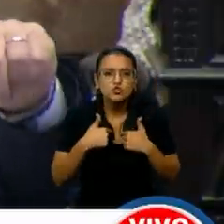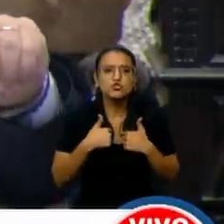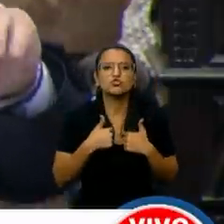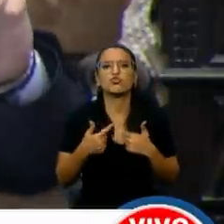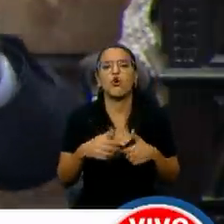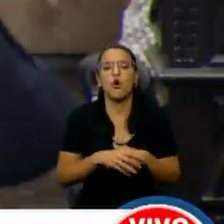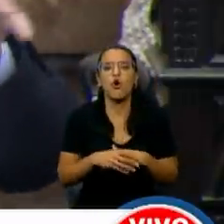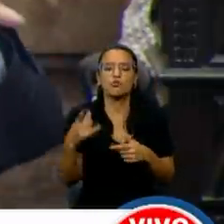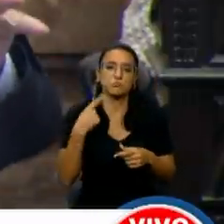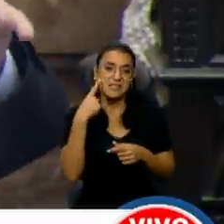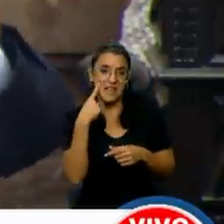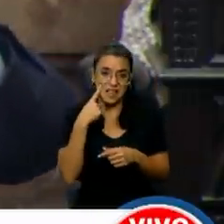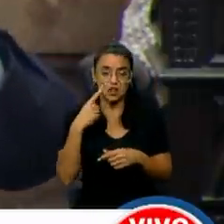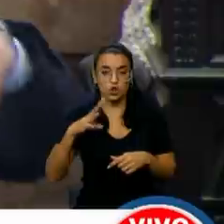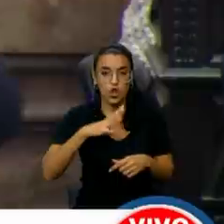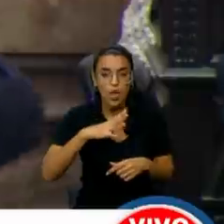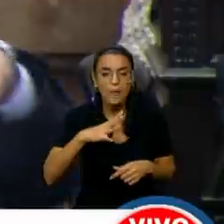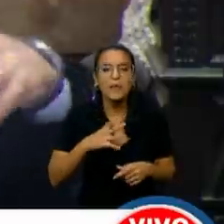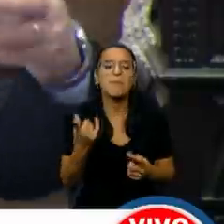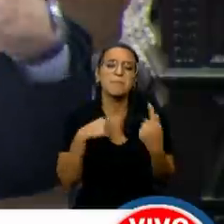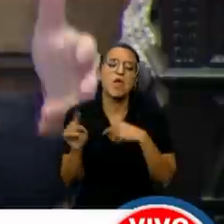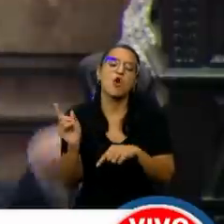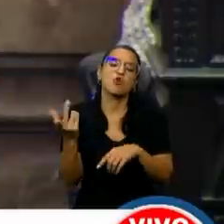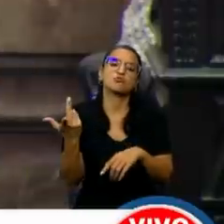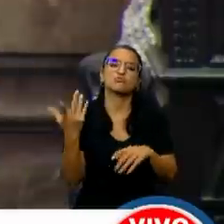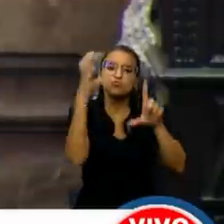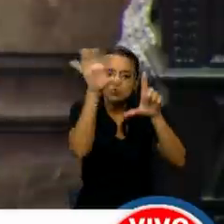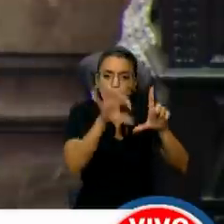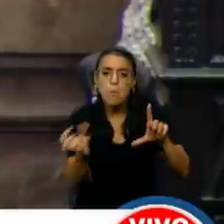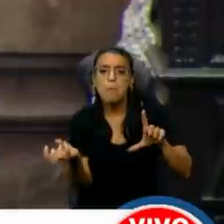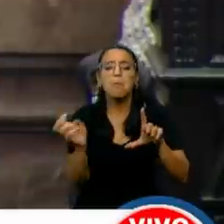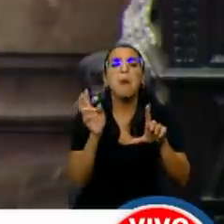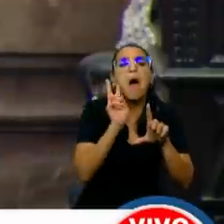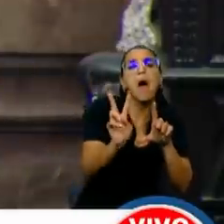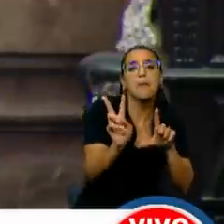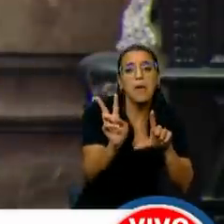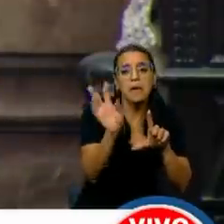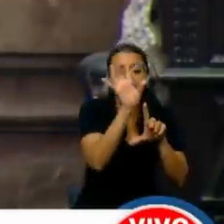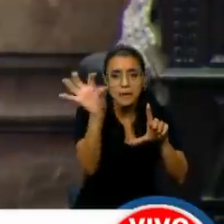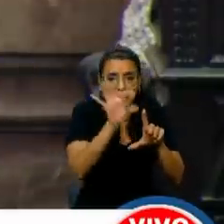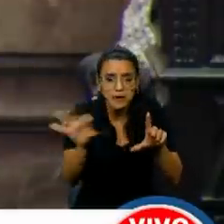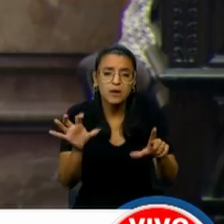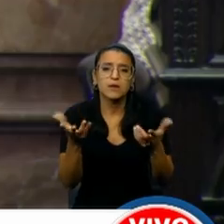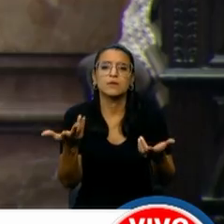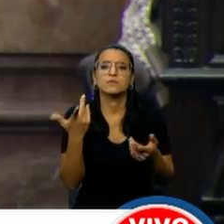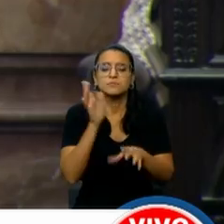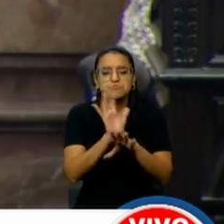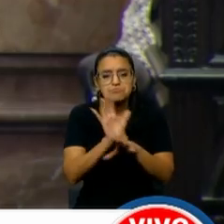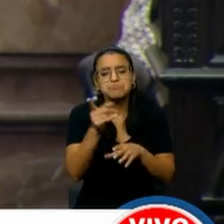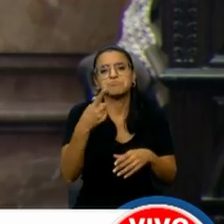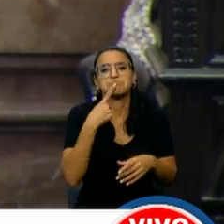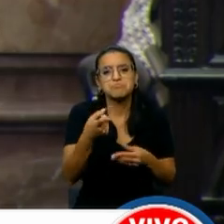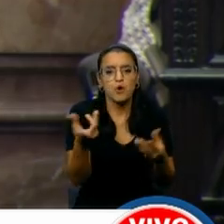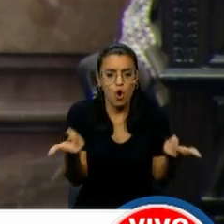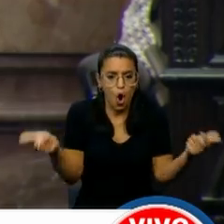intendente pero me sumé por su para ver de despacho de comisión